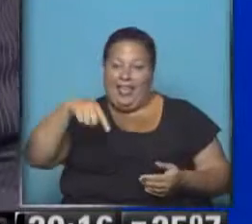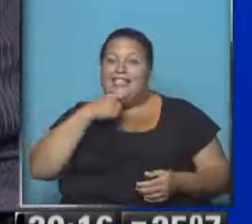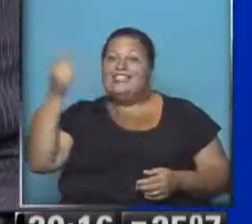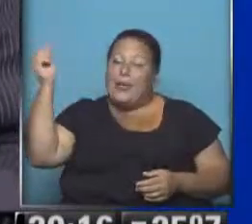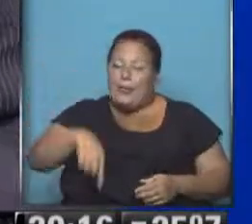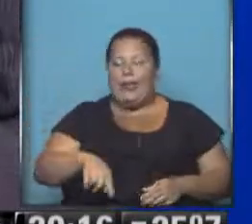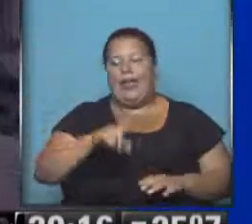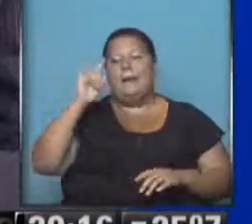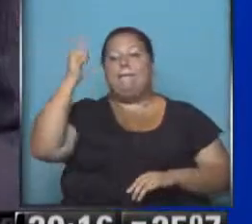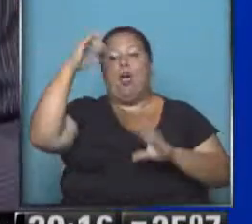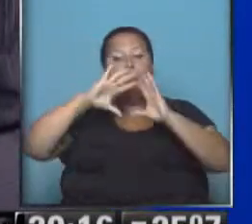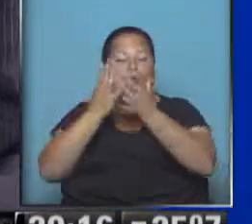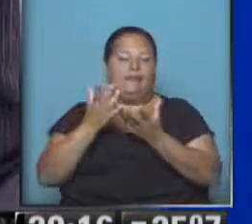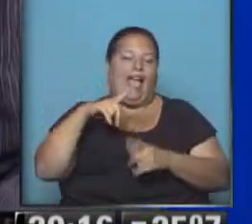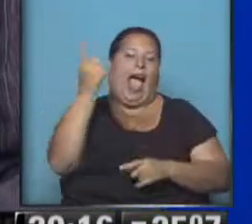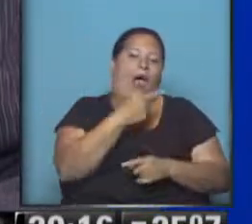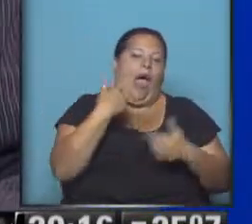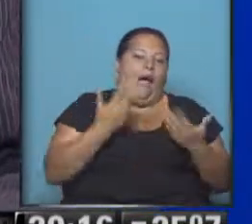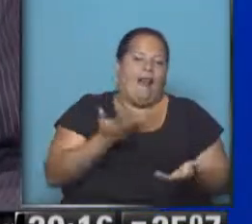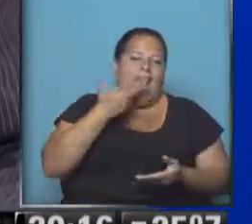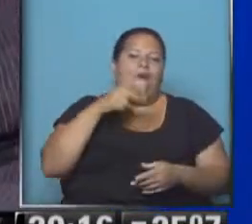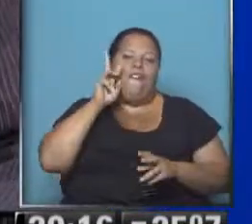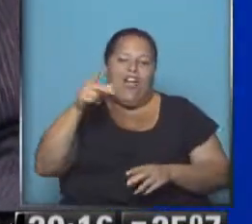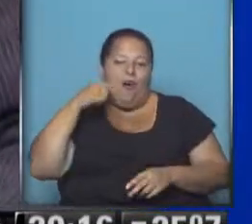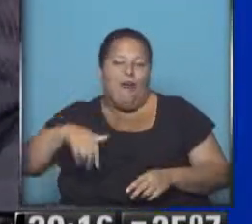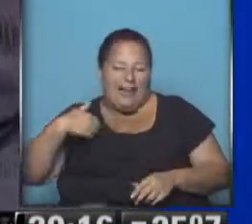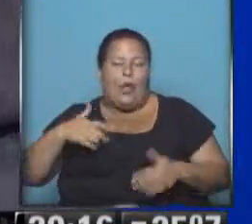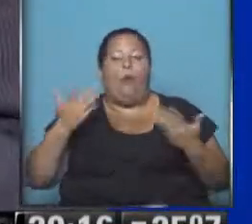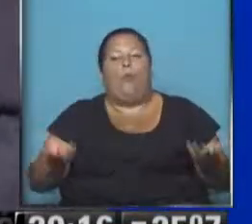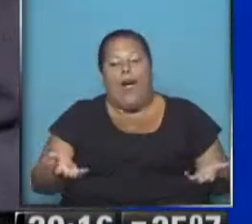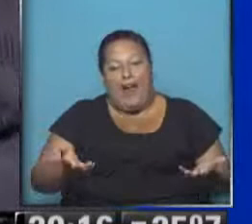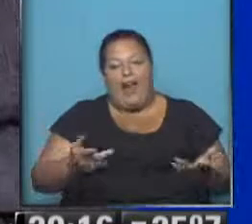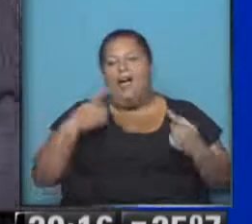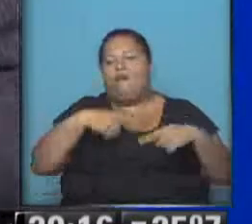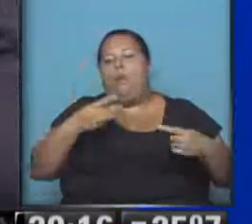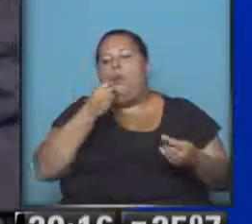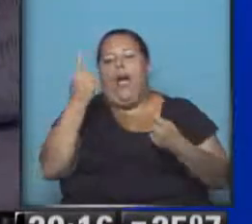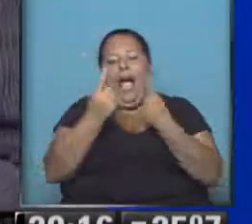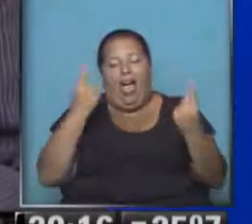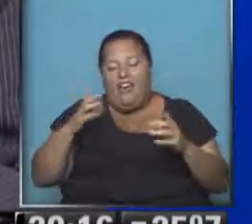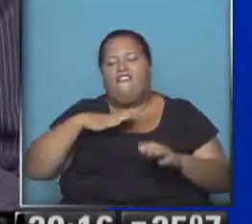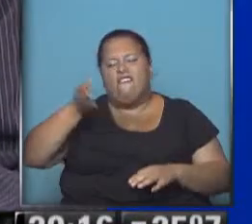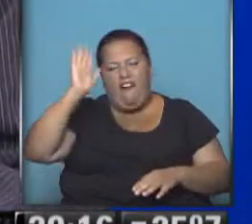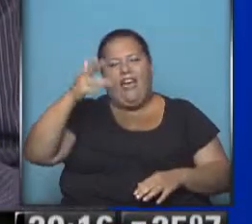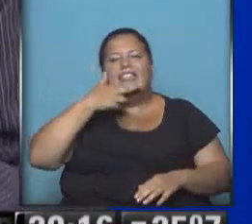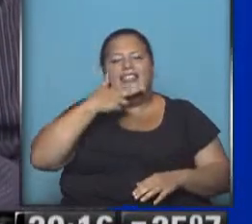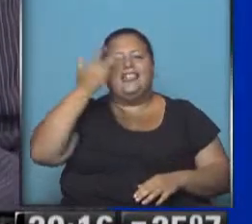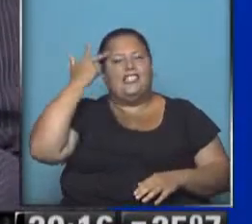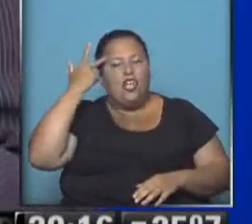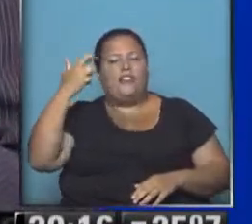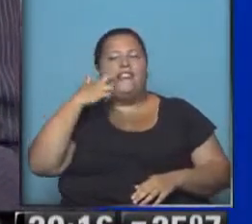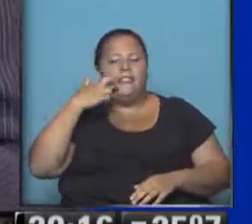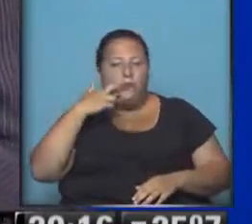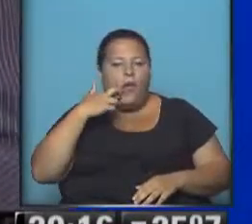el número uno del mundo. Para otros quieren disfrutar de Djokovic en la Argentina. Bueno, hay para todos los gustos, falta mucho tiempo, 17, 18